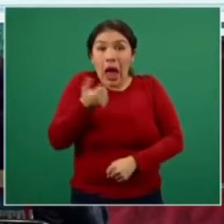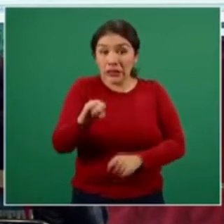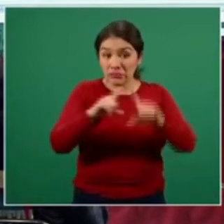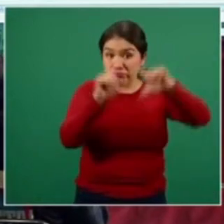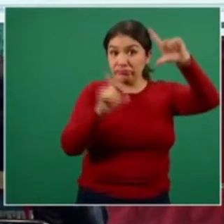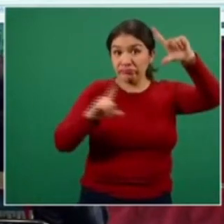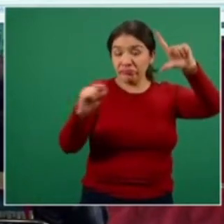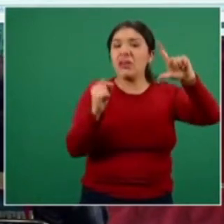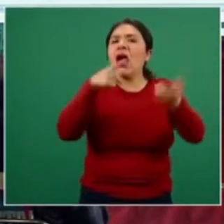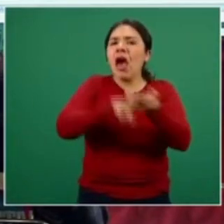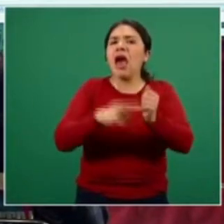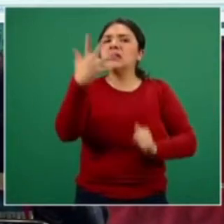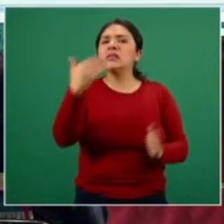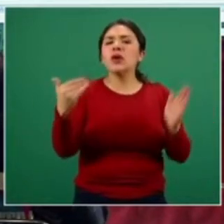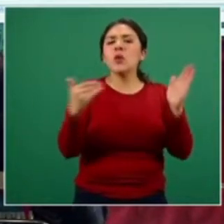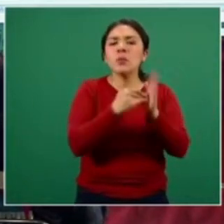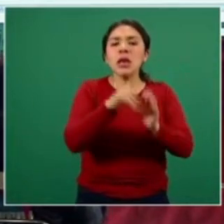nacional representan